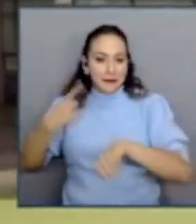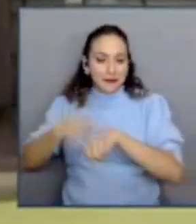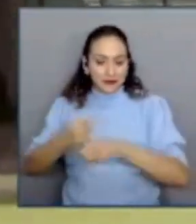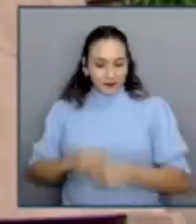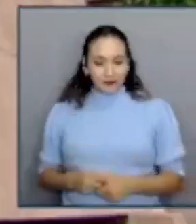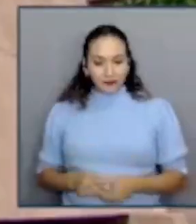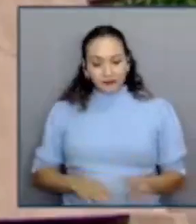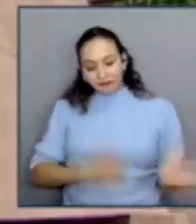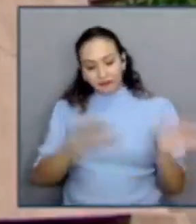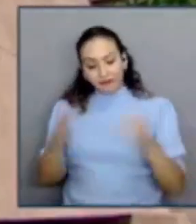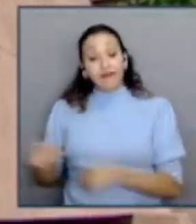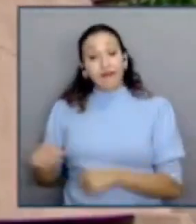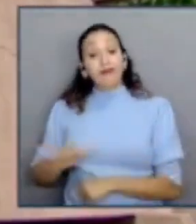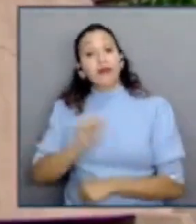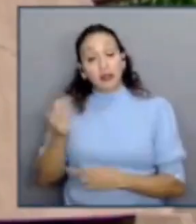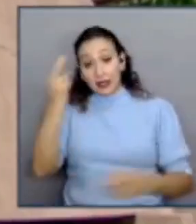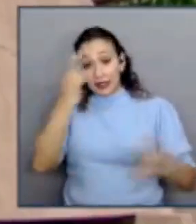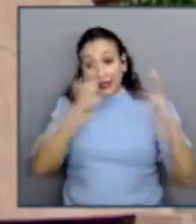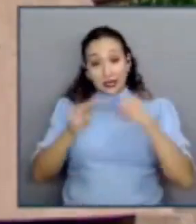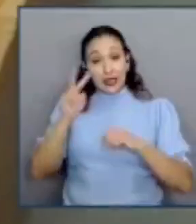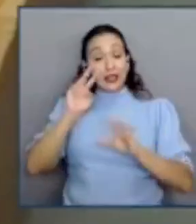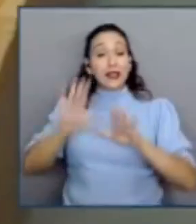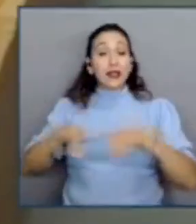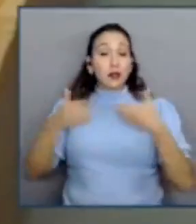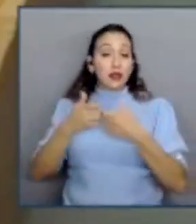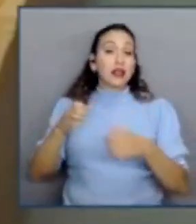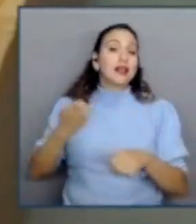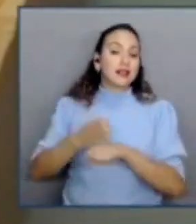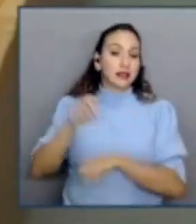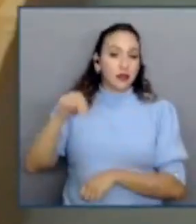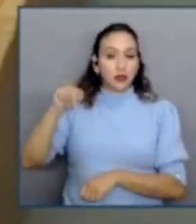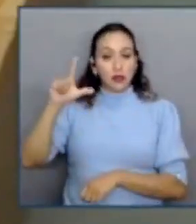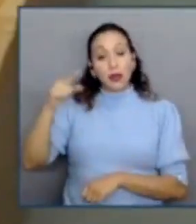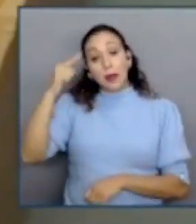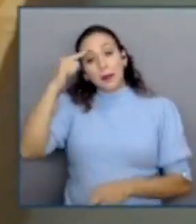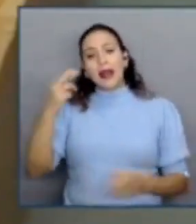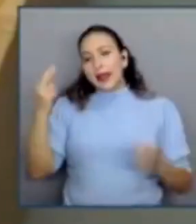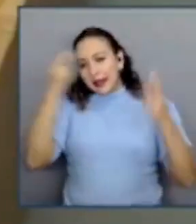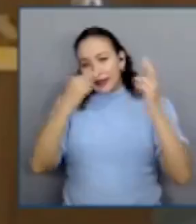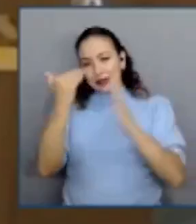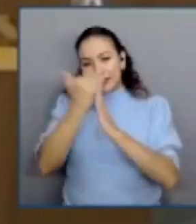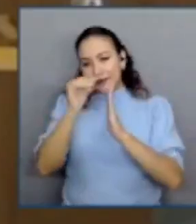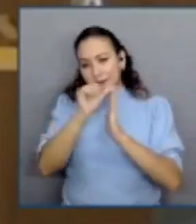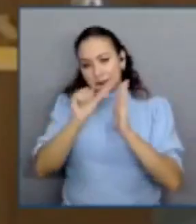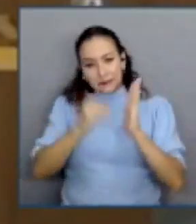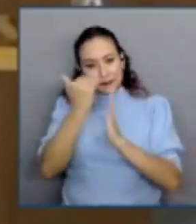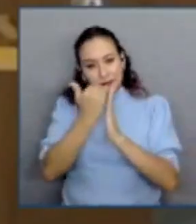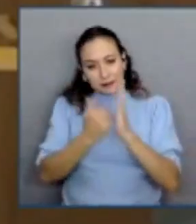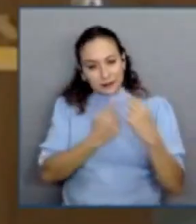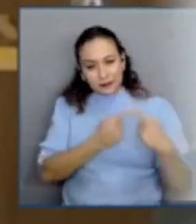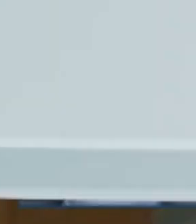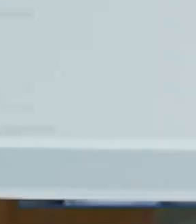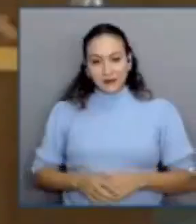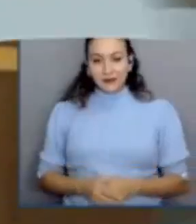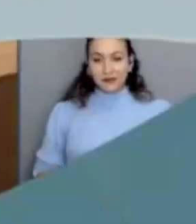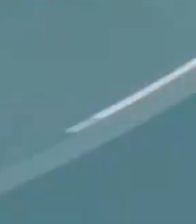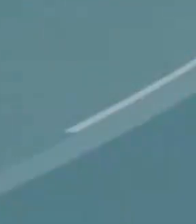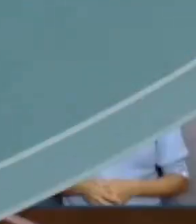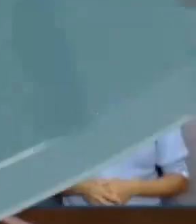del Pleno del Congreso del Estado de Nuevo León. Para el canal del Poder Judicial de la Federación, Mario López Peña.